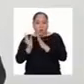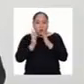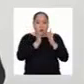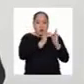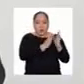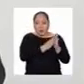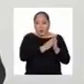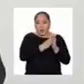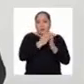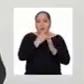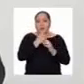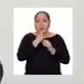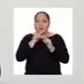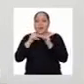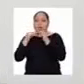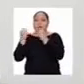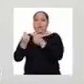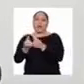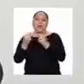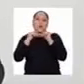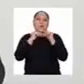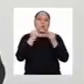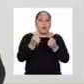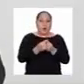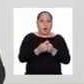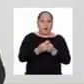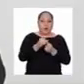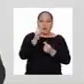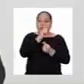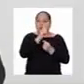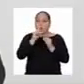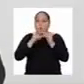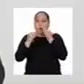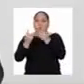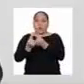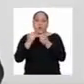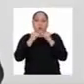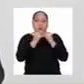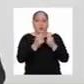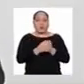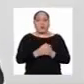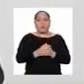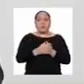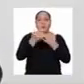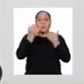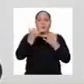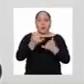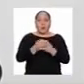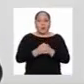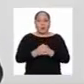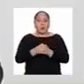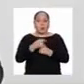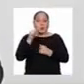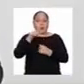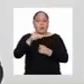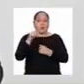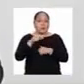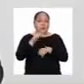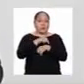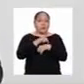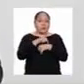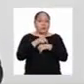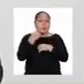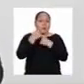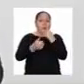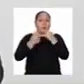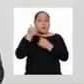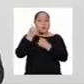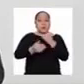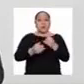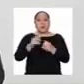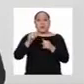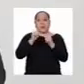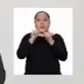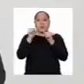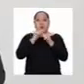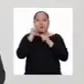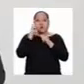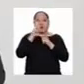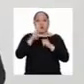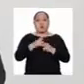con agrupados o no agrupados. Ahora nos toca avanzar con el paso número